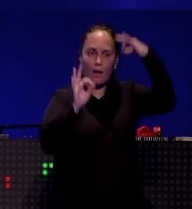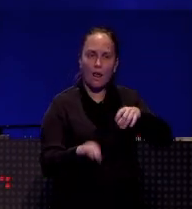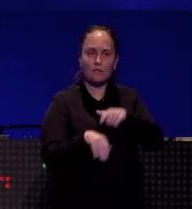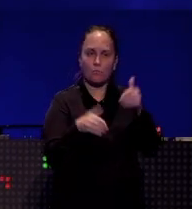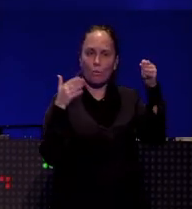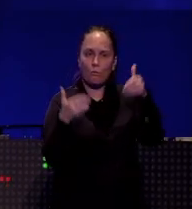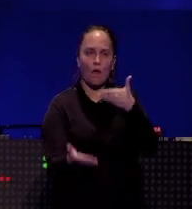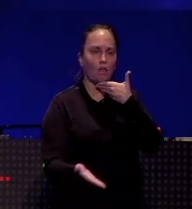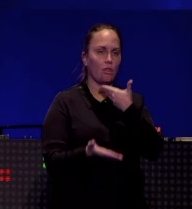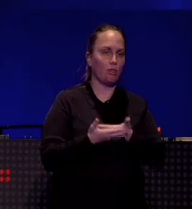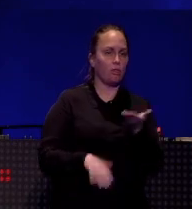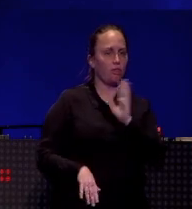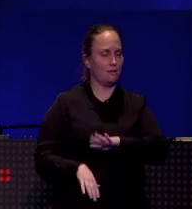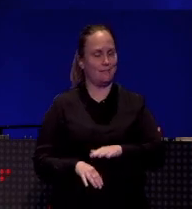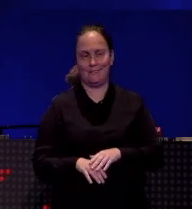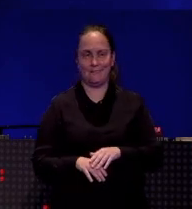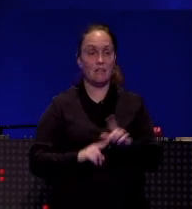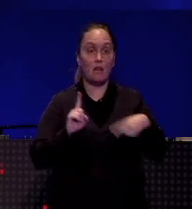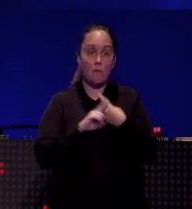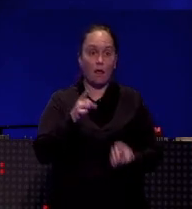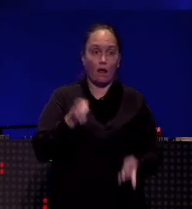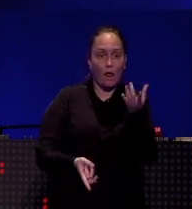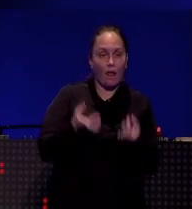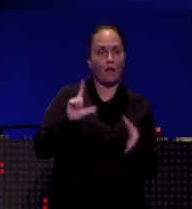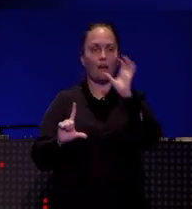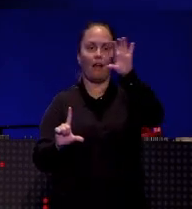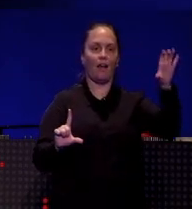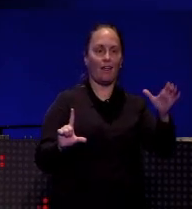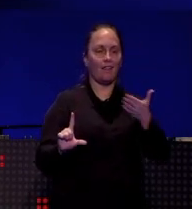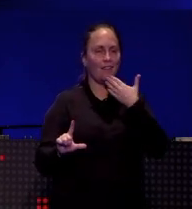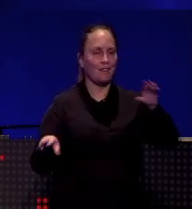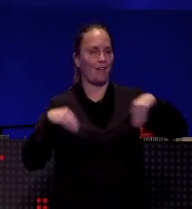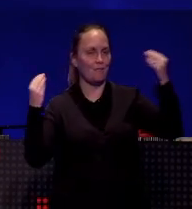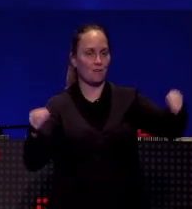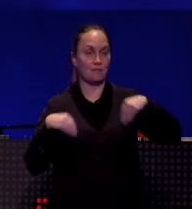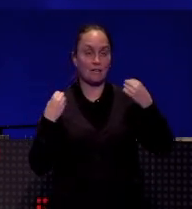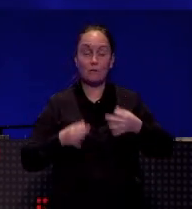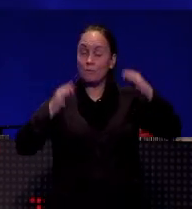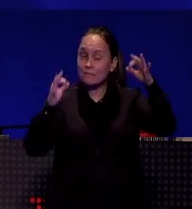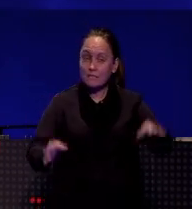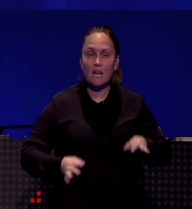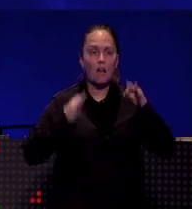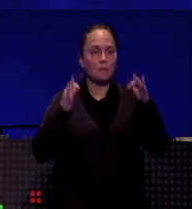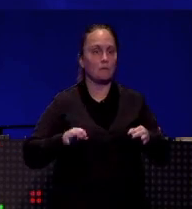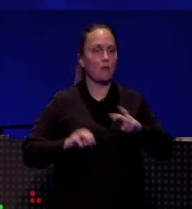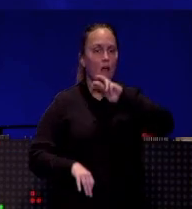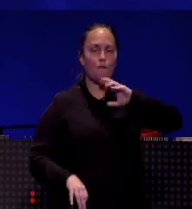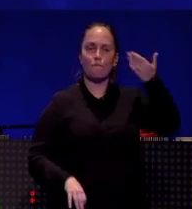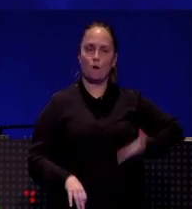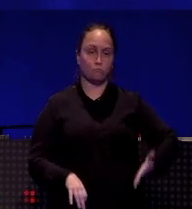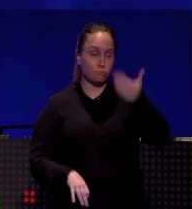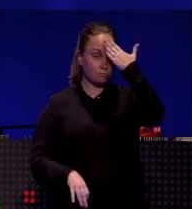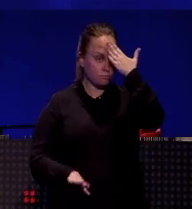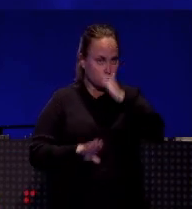aburrirte y disfrutar con la creación del contenido y como siempre el valor principal que yo creo que es fundamental